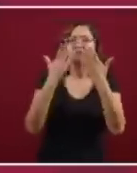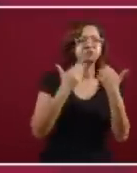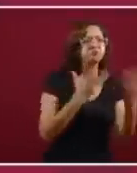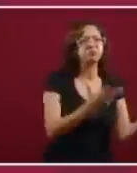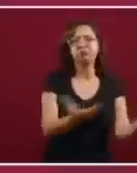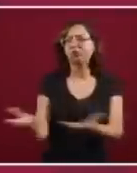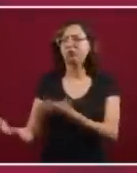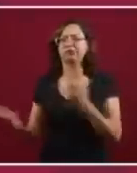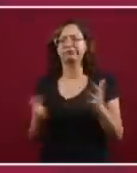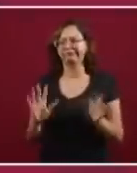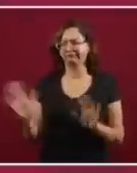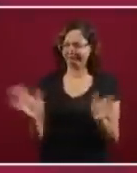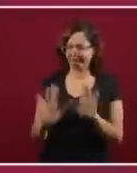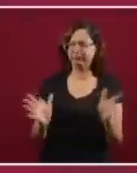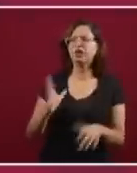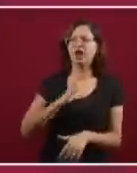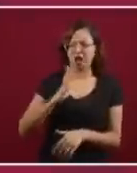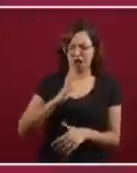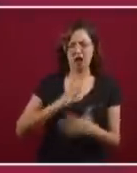y hay alternativas